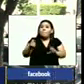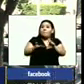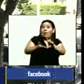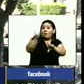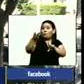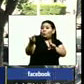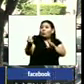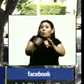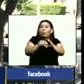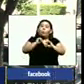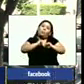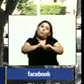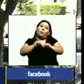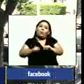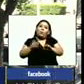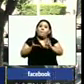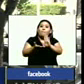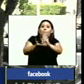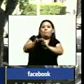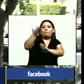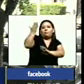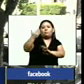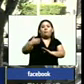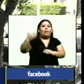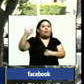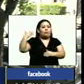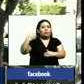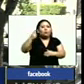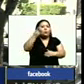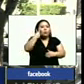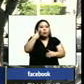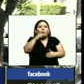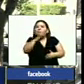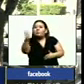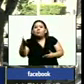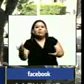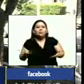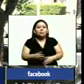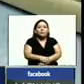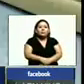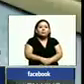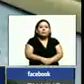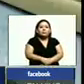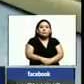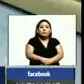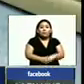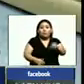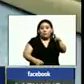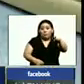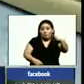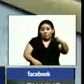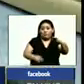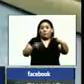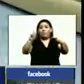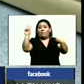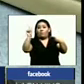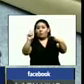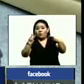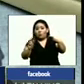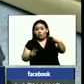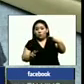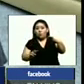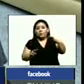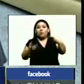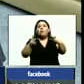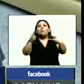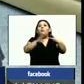IOM Ha tenido una tendencia De procedencia Más que de destino Para estos migrantes Número uno Venezuela Siguiente